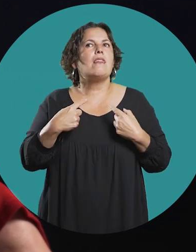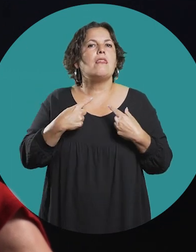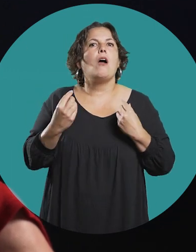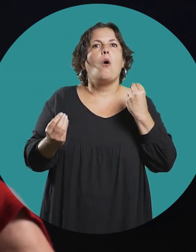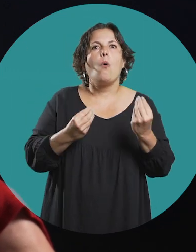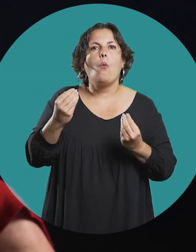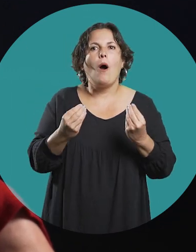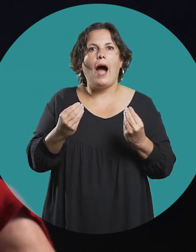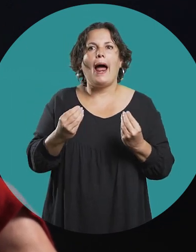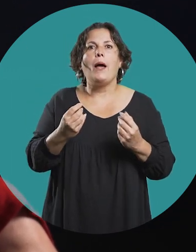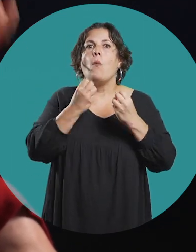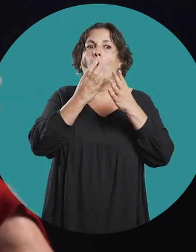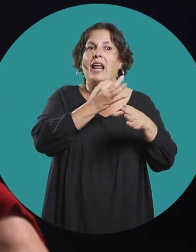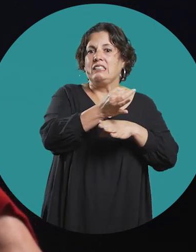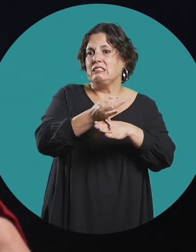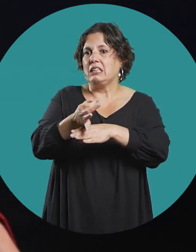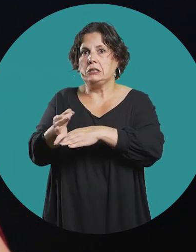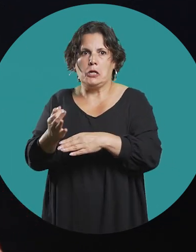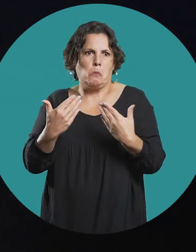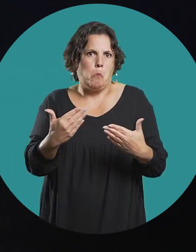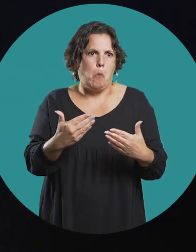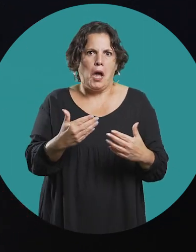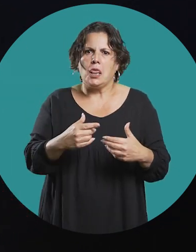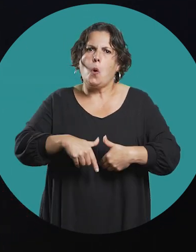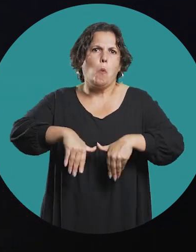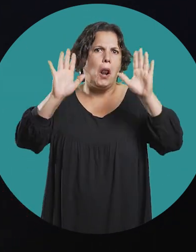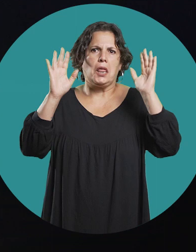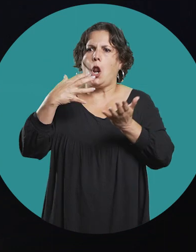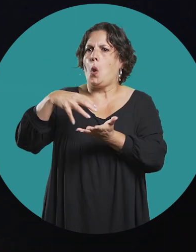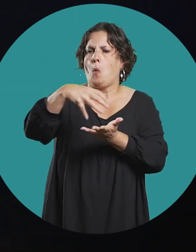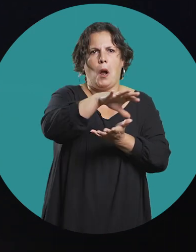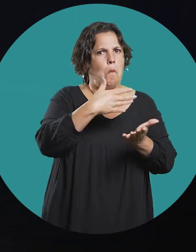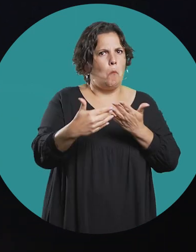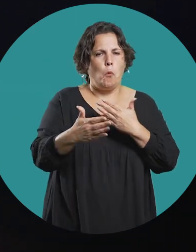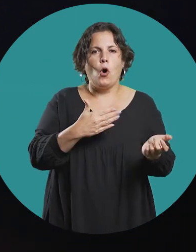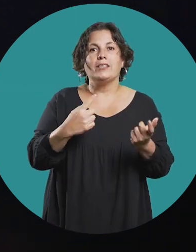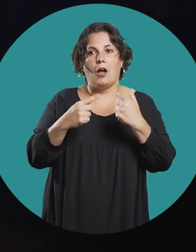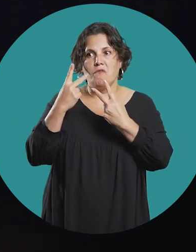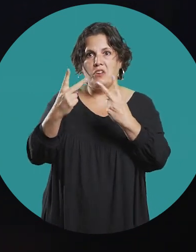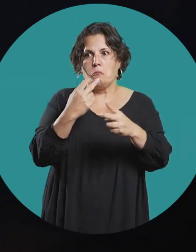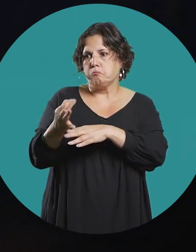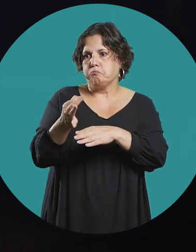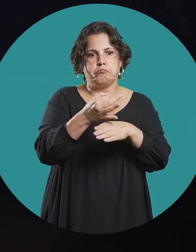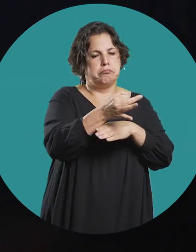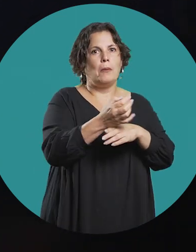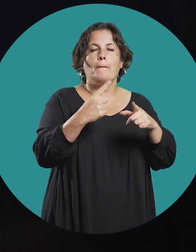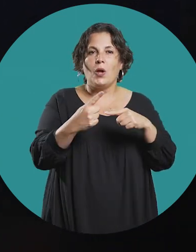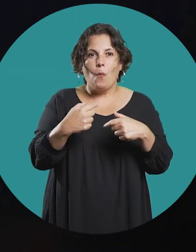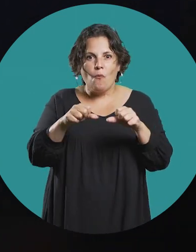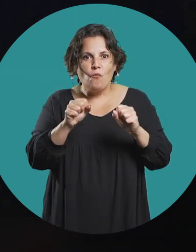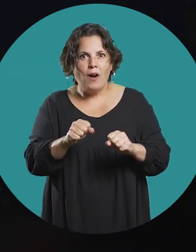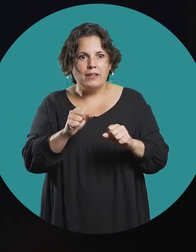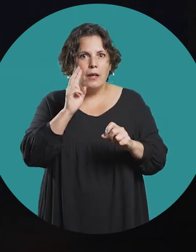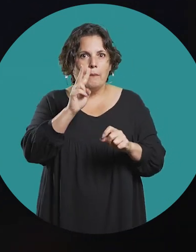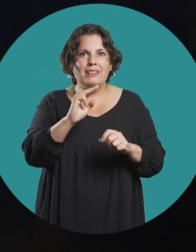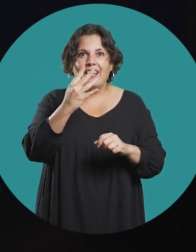que la buena enseñanza se puede llevar adelante en todos lados, ¿no? Y eso fue lo que vimos. Pero fue muy fuerte ver cómo los